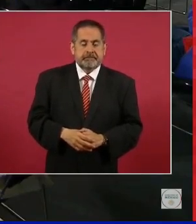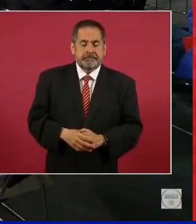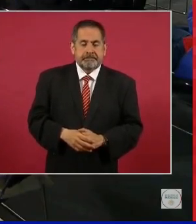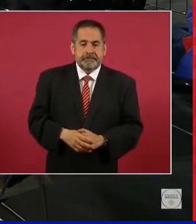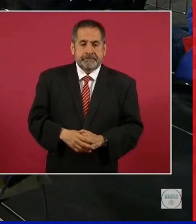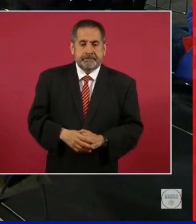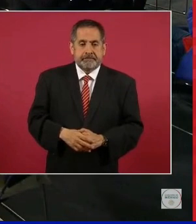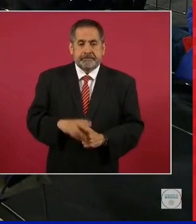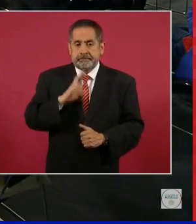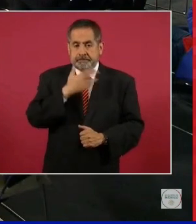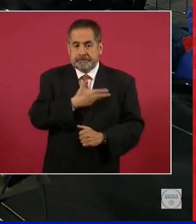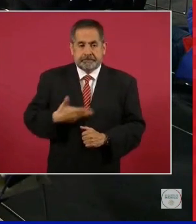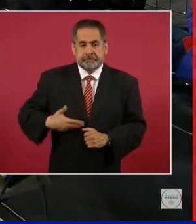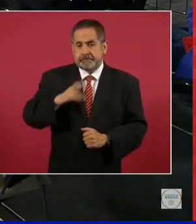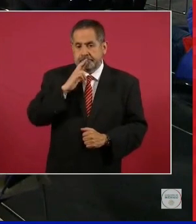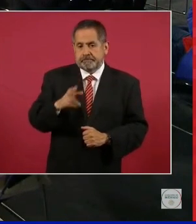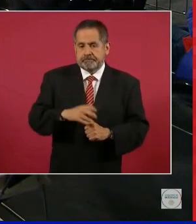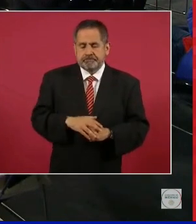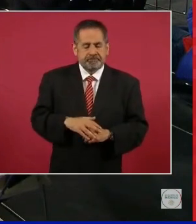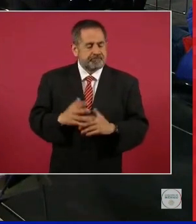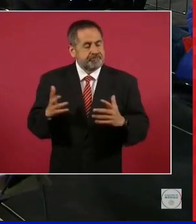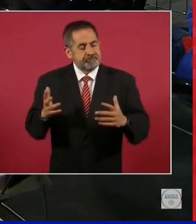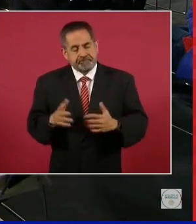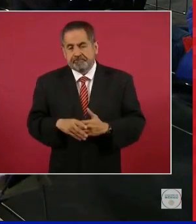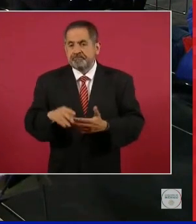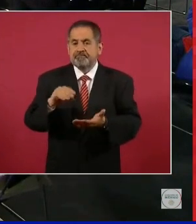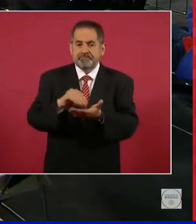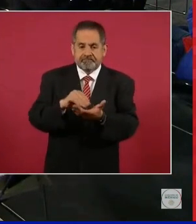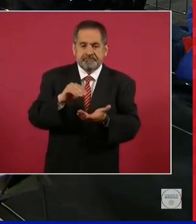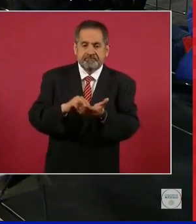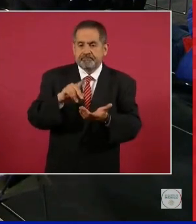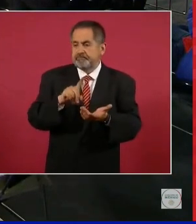padeciendo todavía